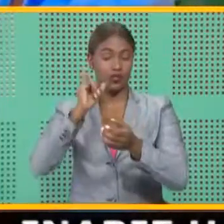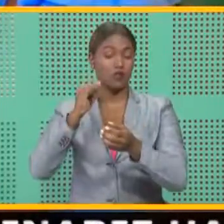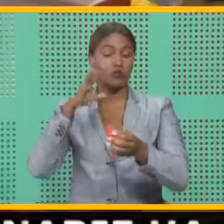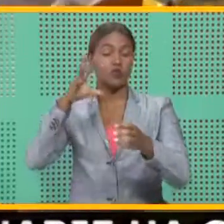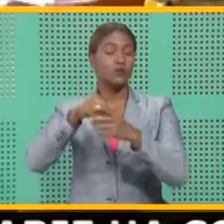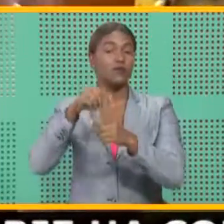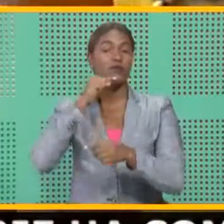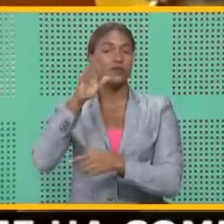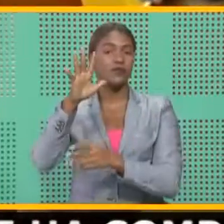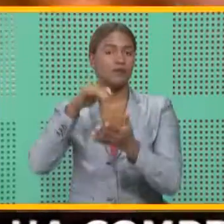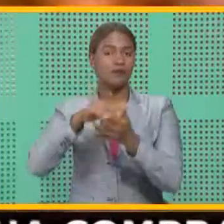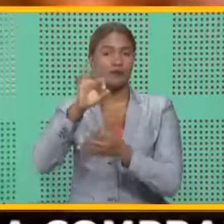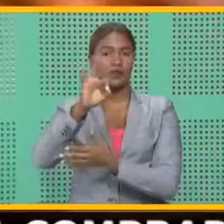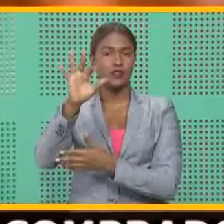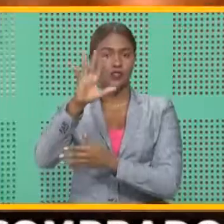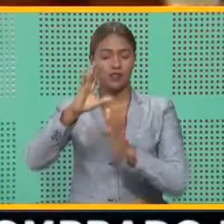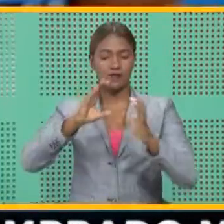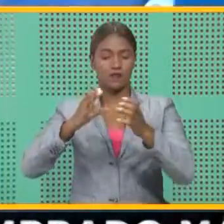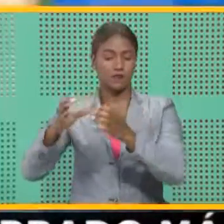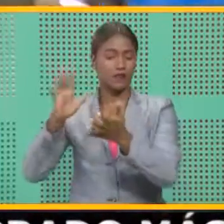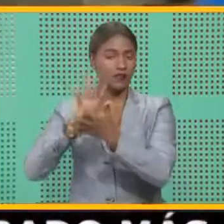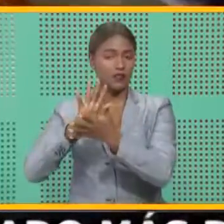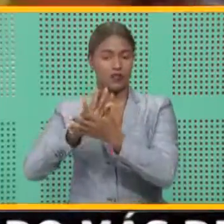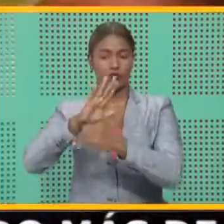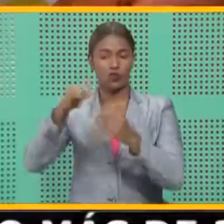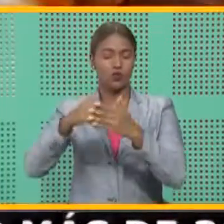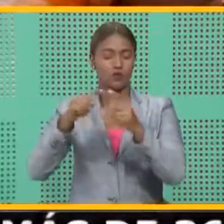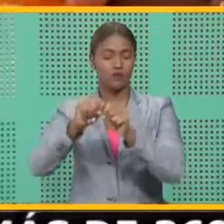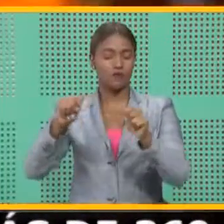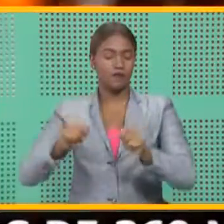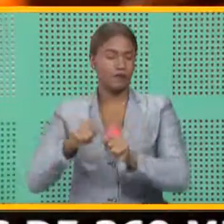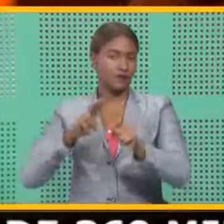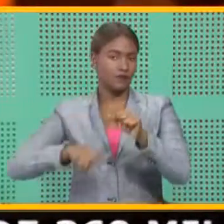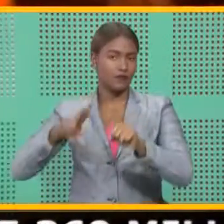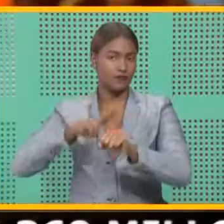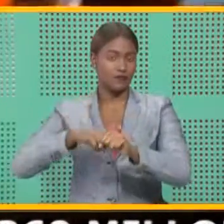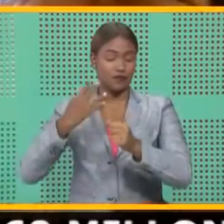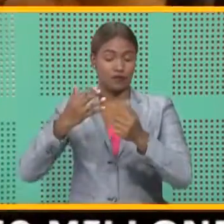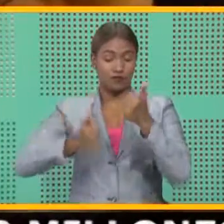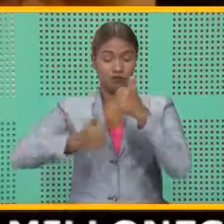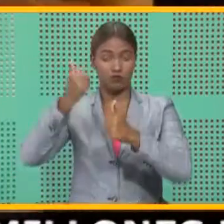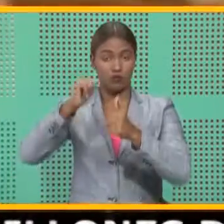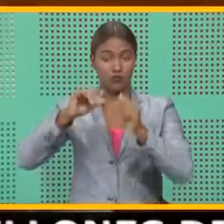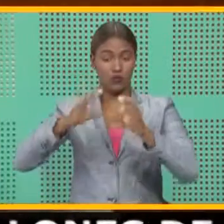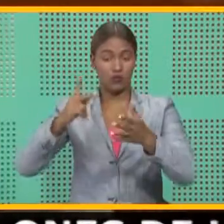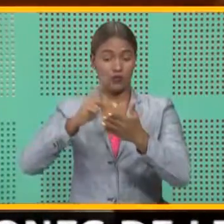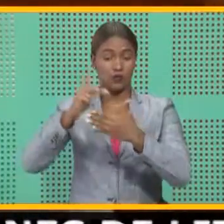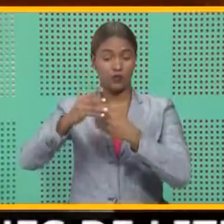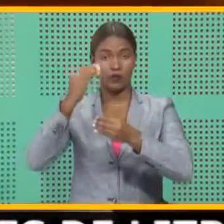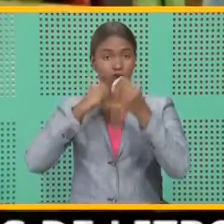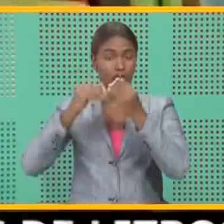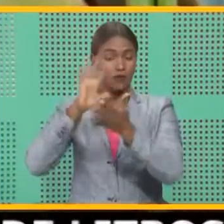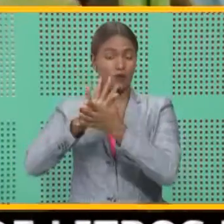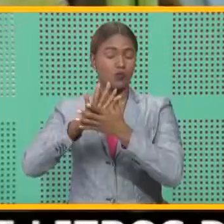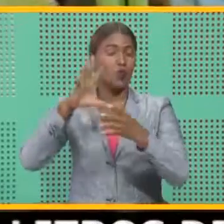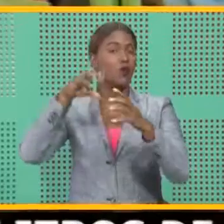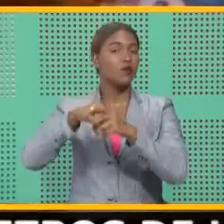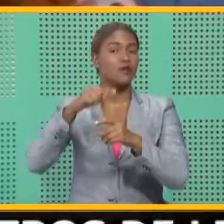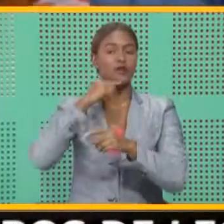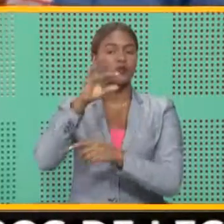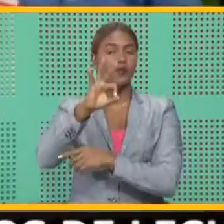abarca 5.905 centros educativos en todo el territorio nacional. El alcance del programa de alimentación escolar incluye